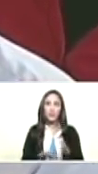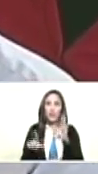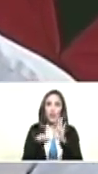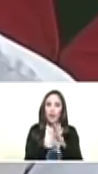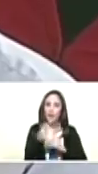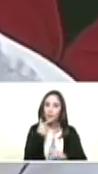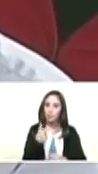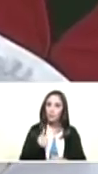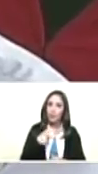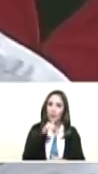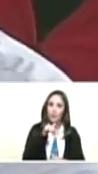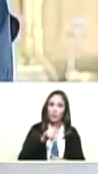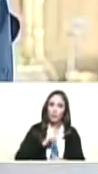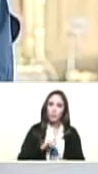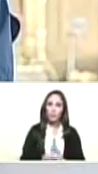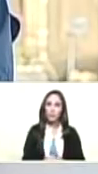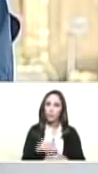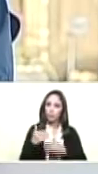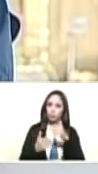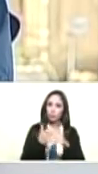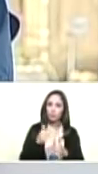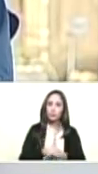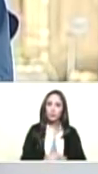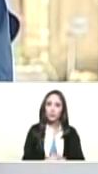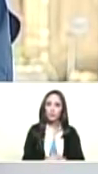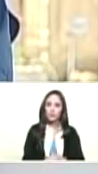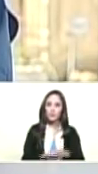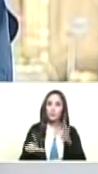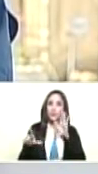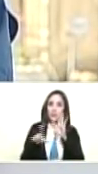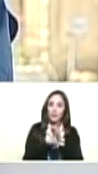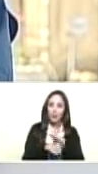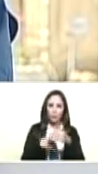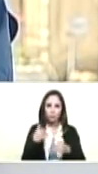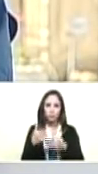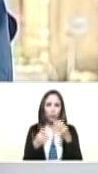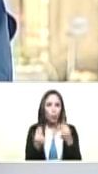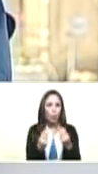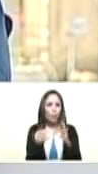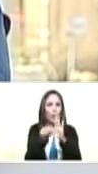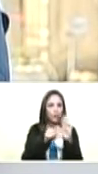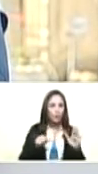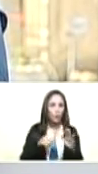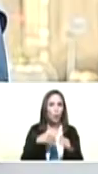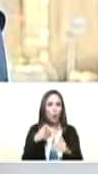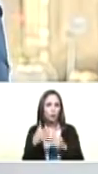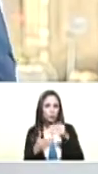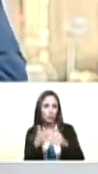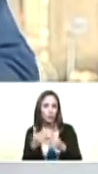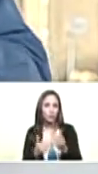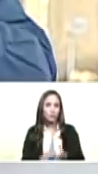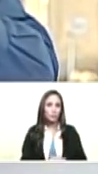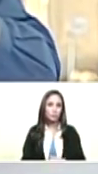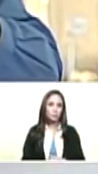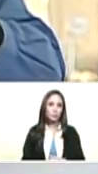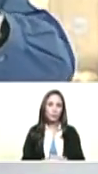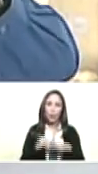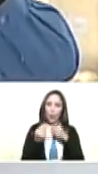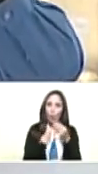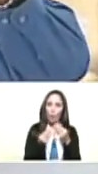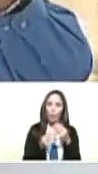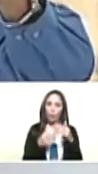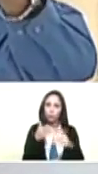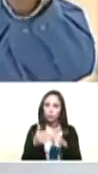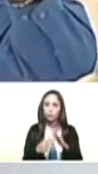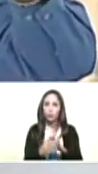es lo que hay que hacer. La ley te dice cómo convertir esta coyuntura en un plan estructural. ¿Y cómo hacer de los CLAP